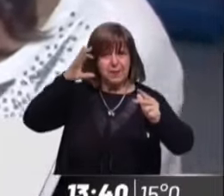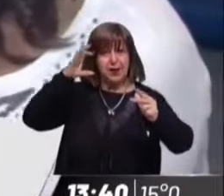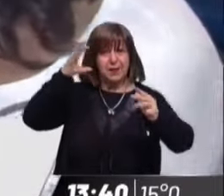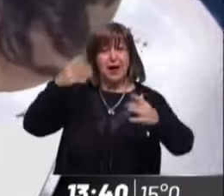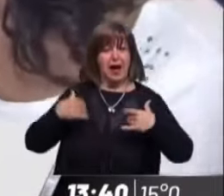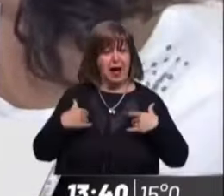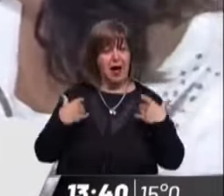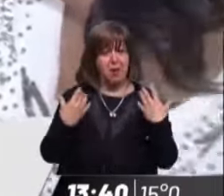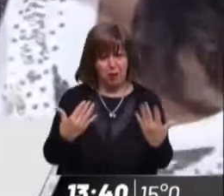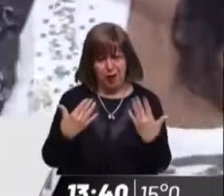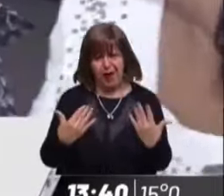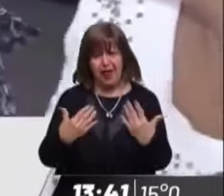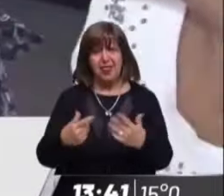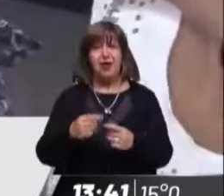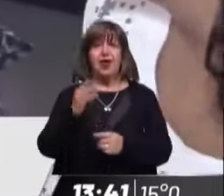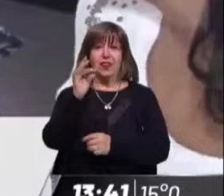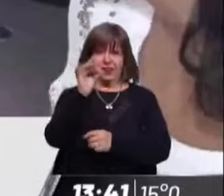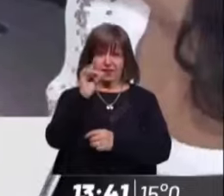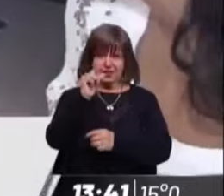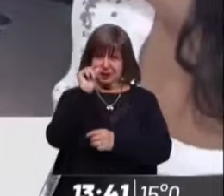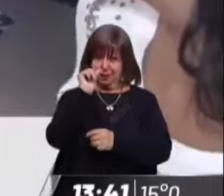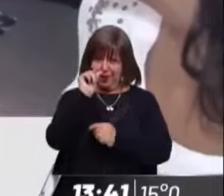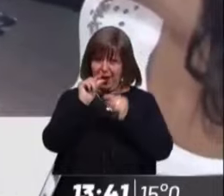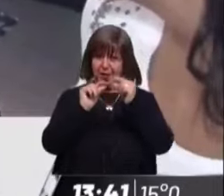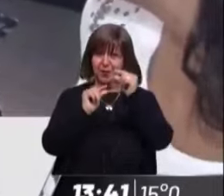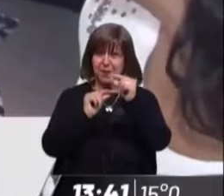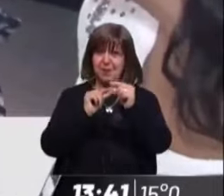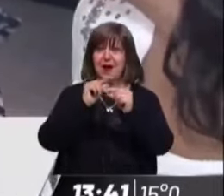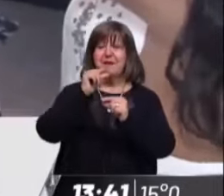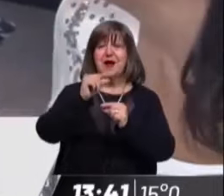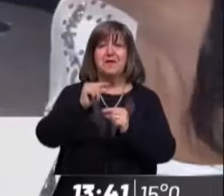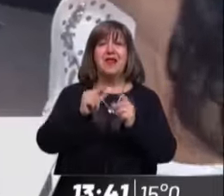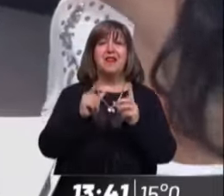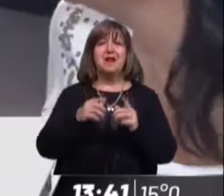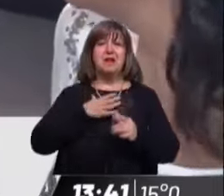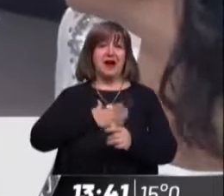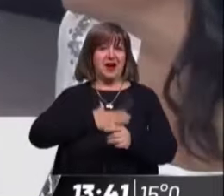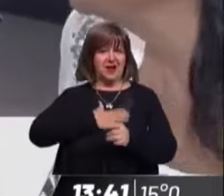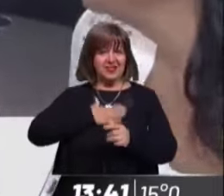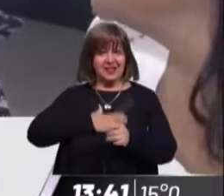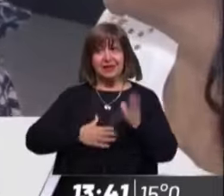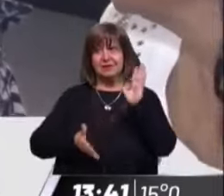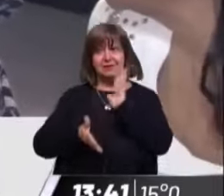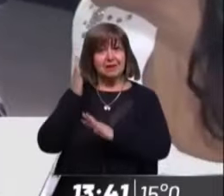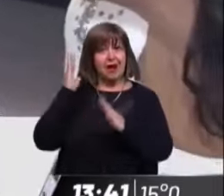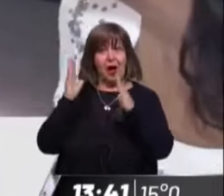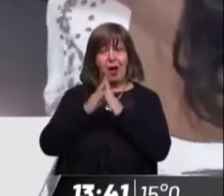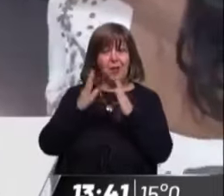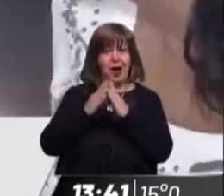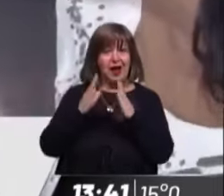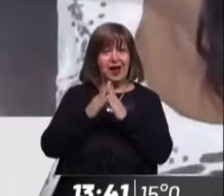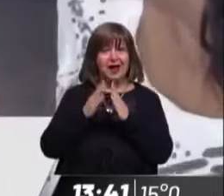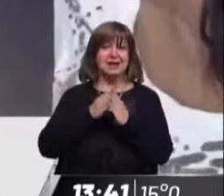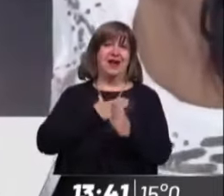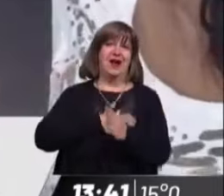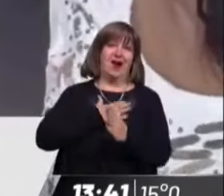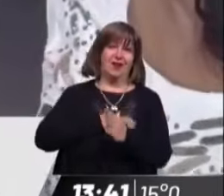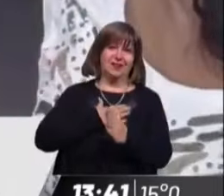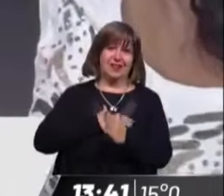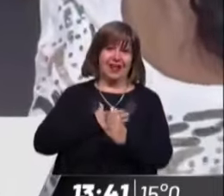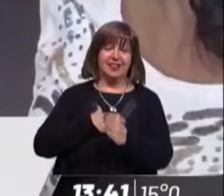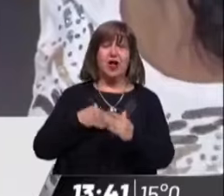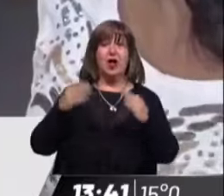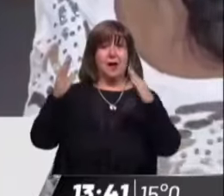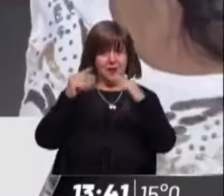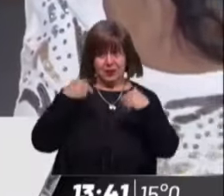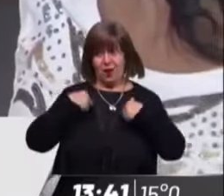que podemos. Y además contentas, porque razonar, vamos felices. Vamos sí, felices. Largo todo, pero no falto a las clases.